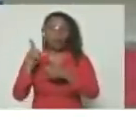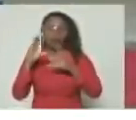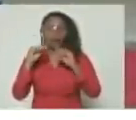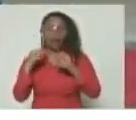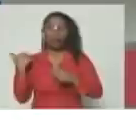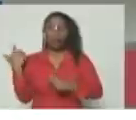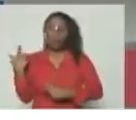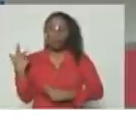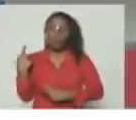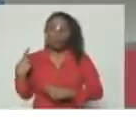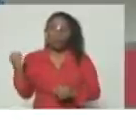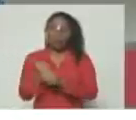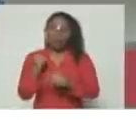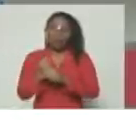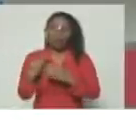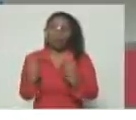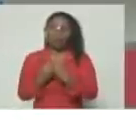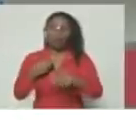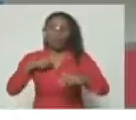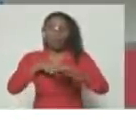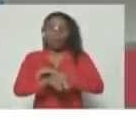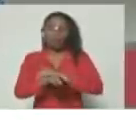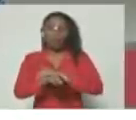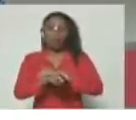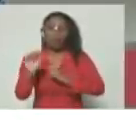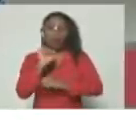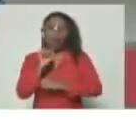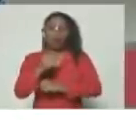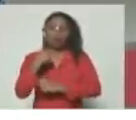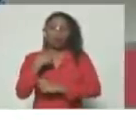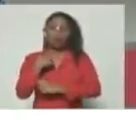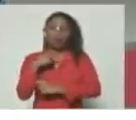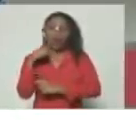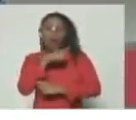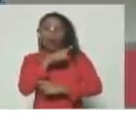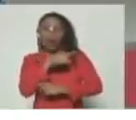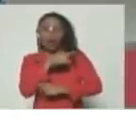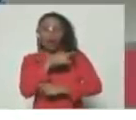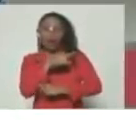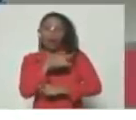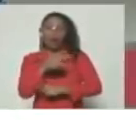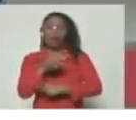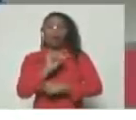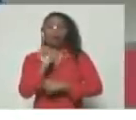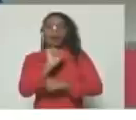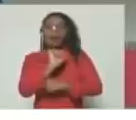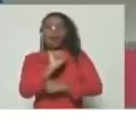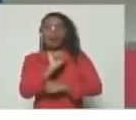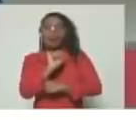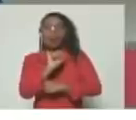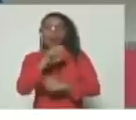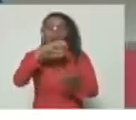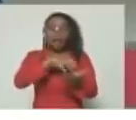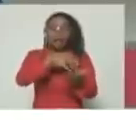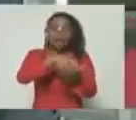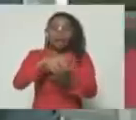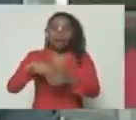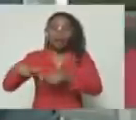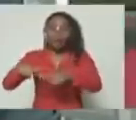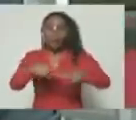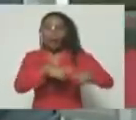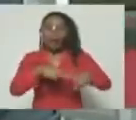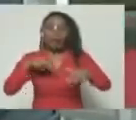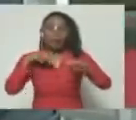Trabajamos juntos en el Metro de Caracas, él trabajaba en las estaciones, era operador de las estaciones, líder